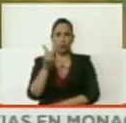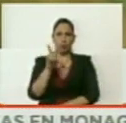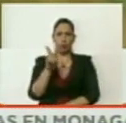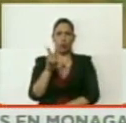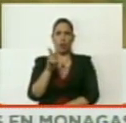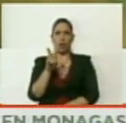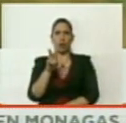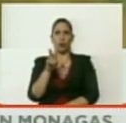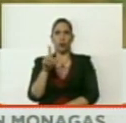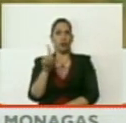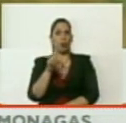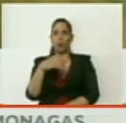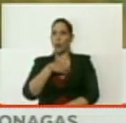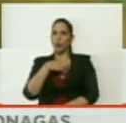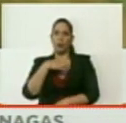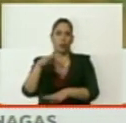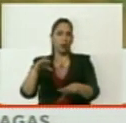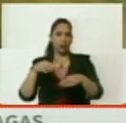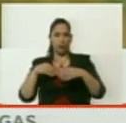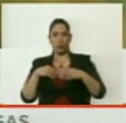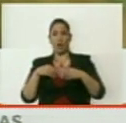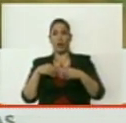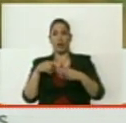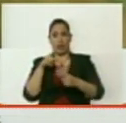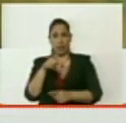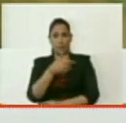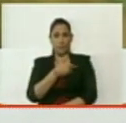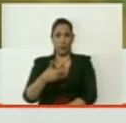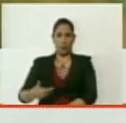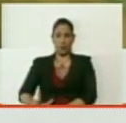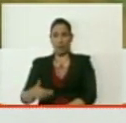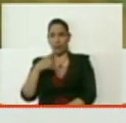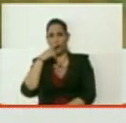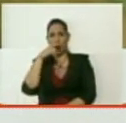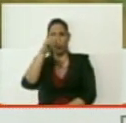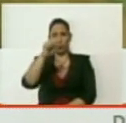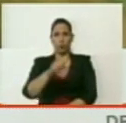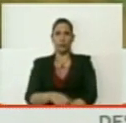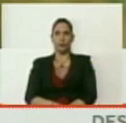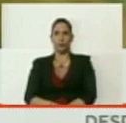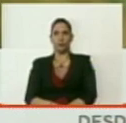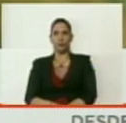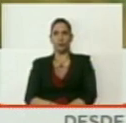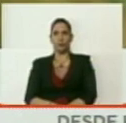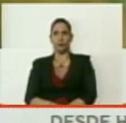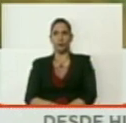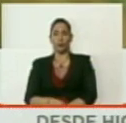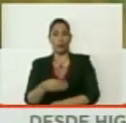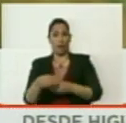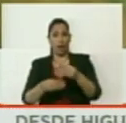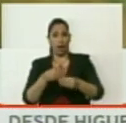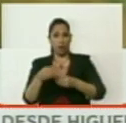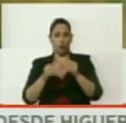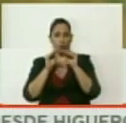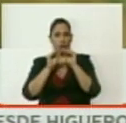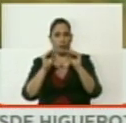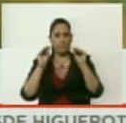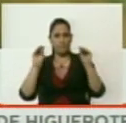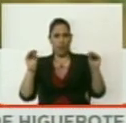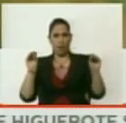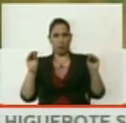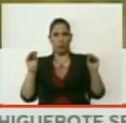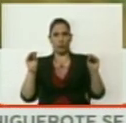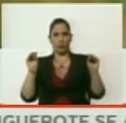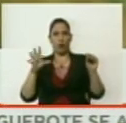esto es inaceptable. Por eso el presidente Nicolás Maduro ha hecho un llamado